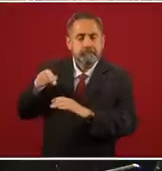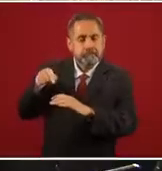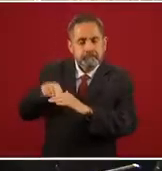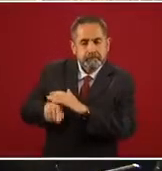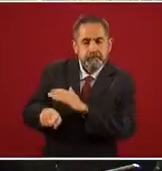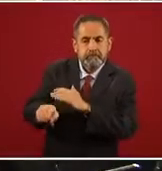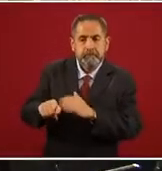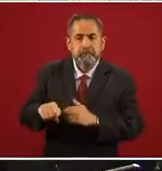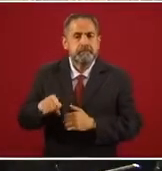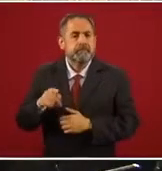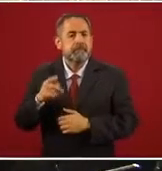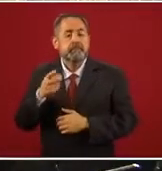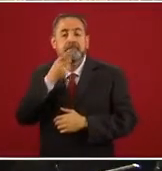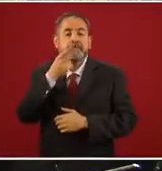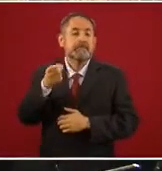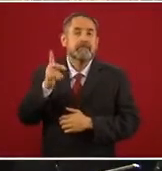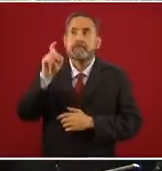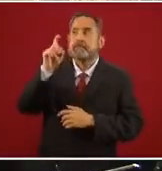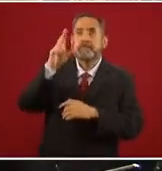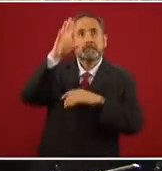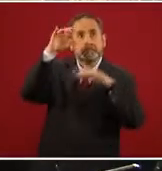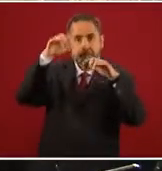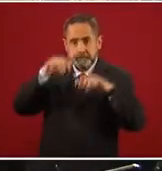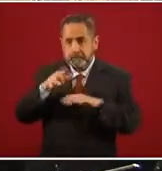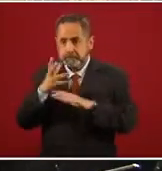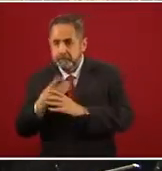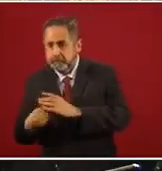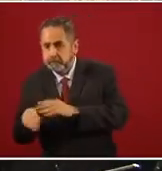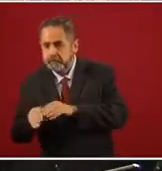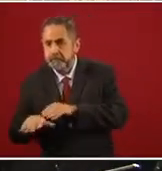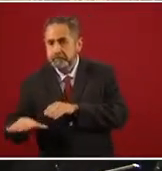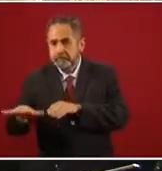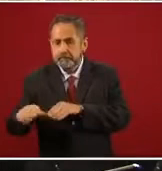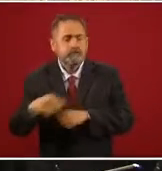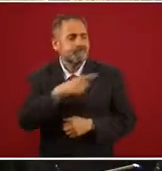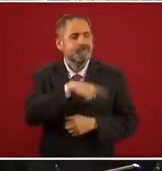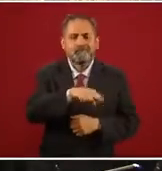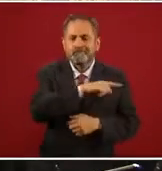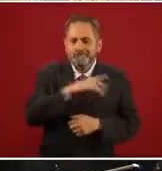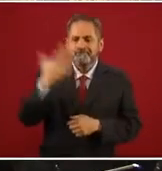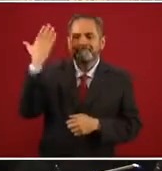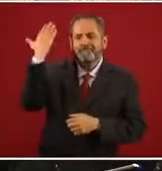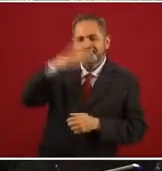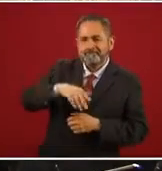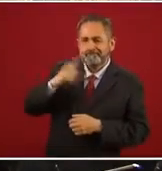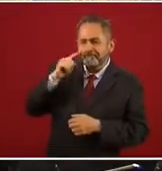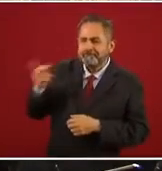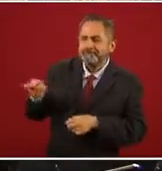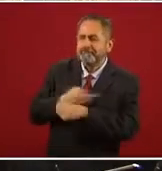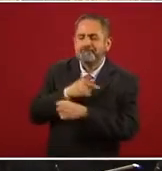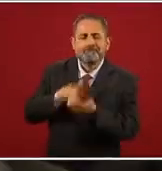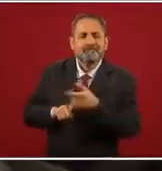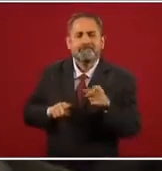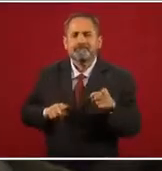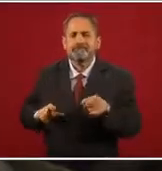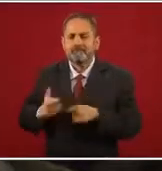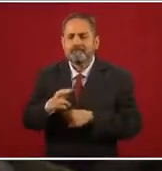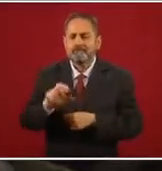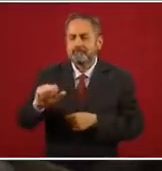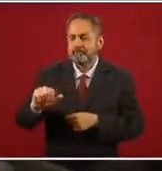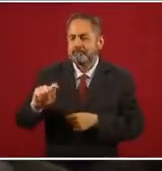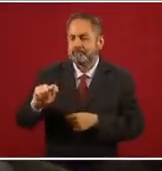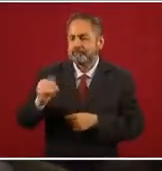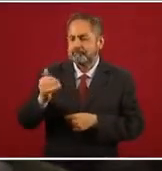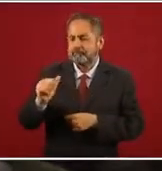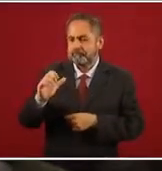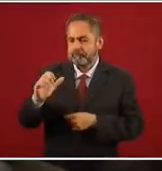como pluvial. Pues porque estas comunidades saben lo que pasó con el río Atoyac. Pie de Página ha